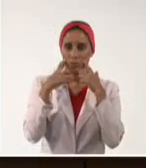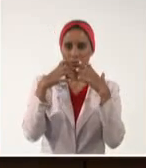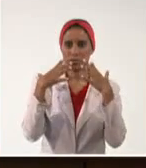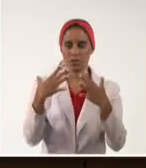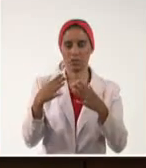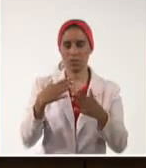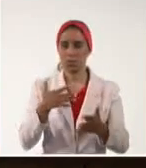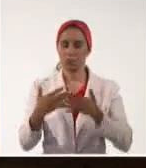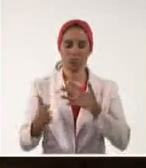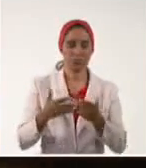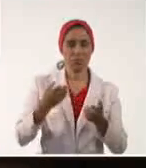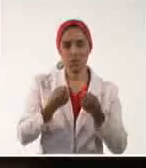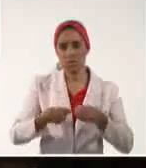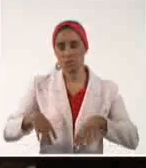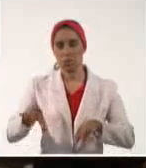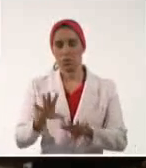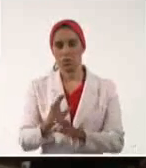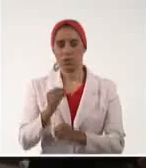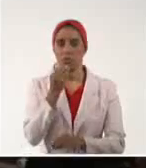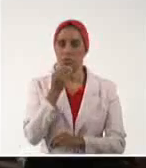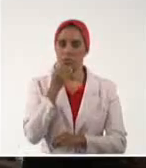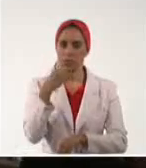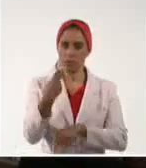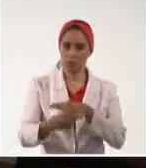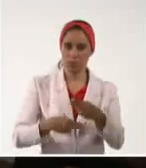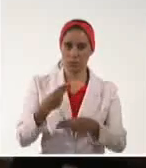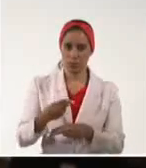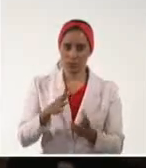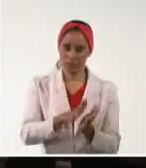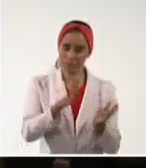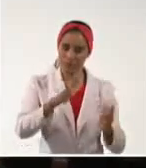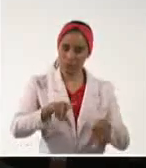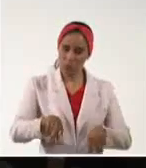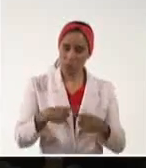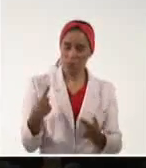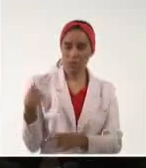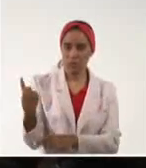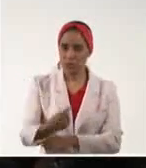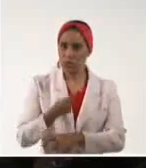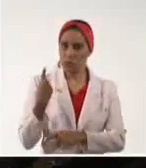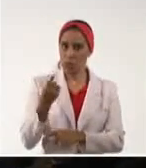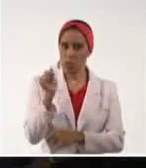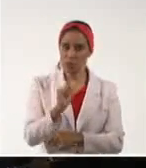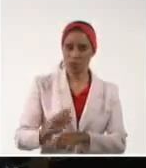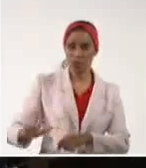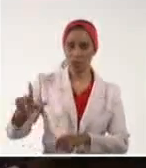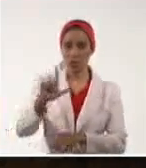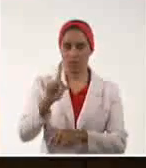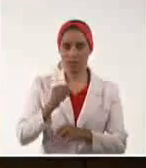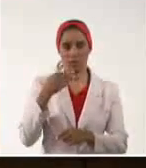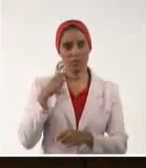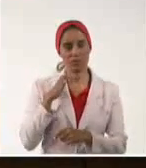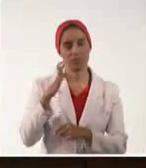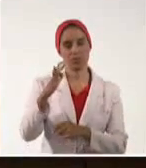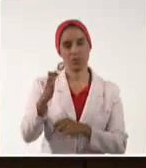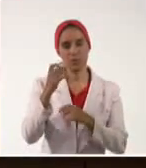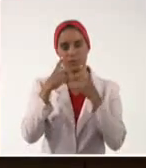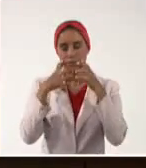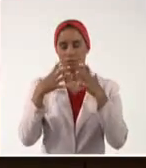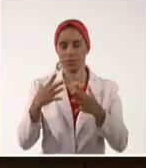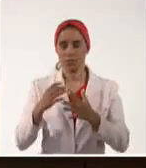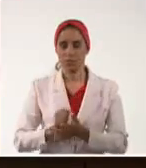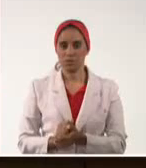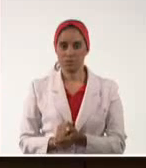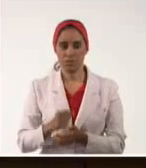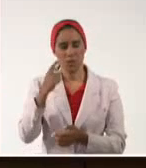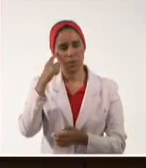cualquier situación que pudiese comprometer el futuro de la construcción socialista. Se trata de un